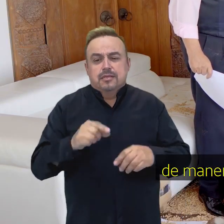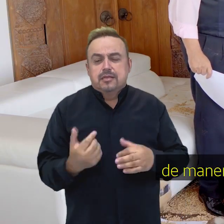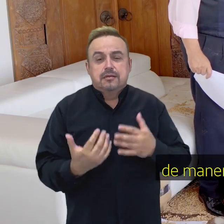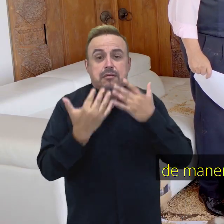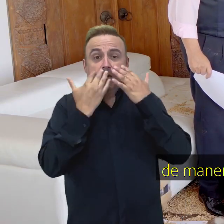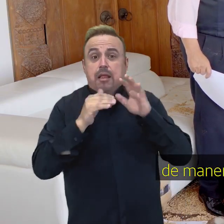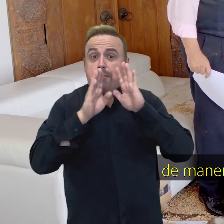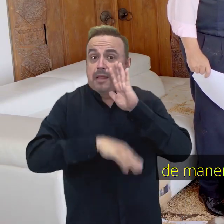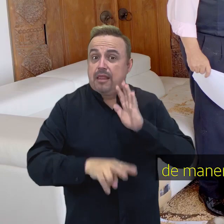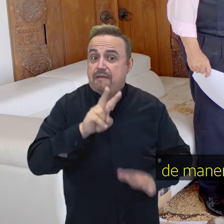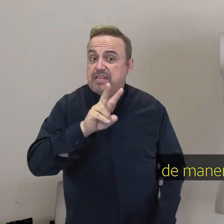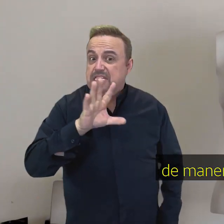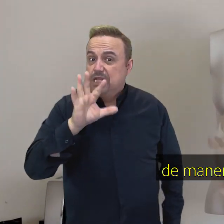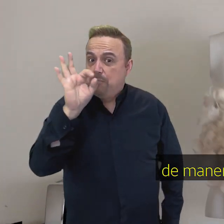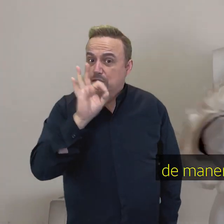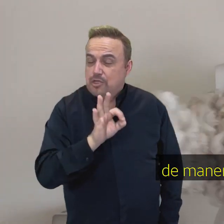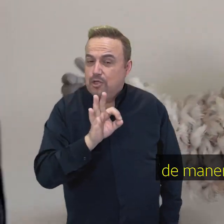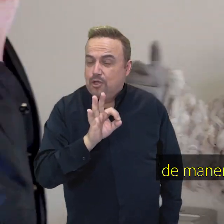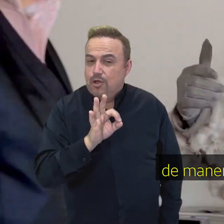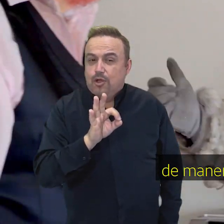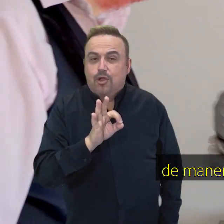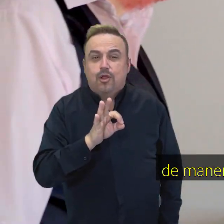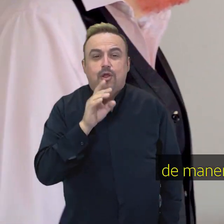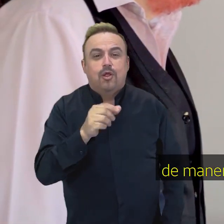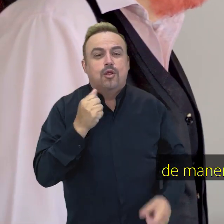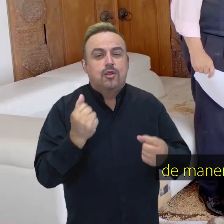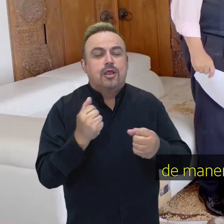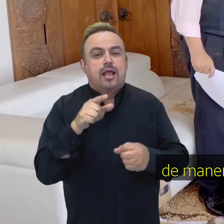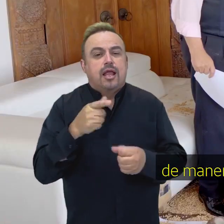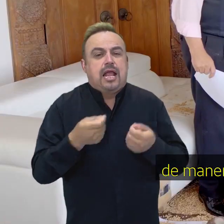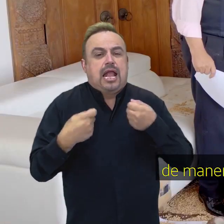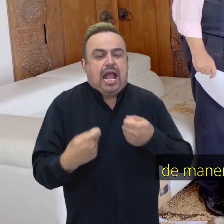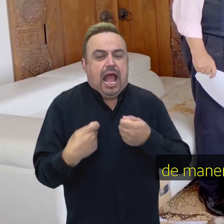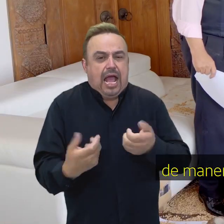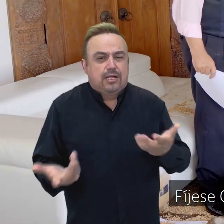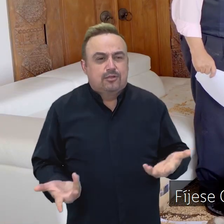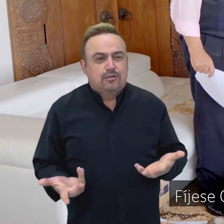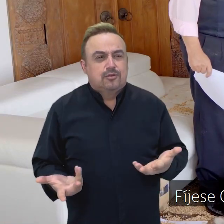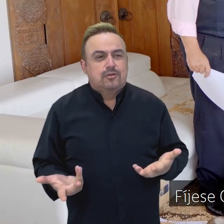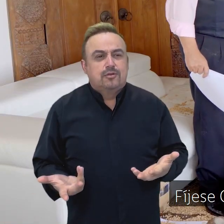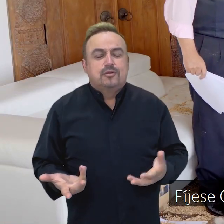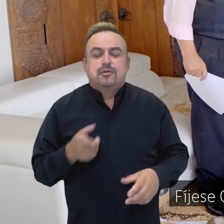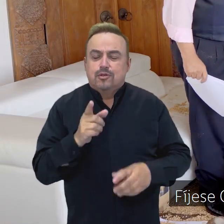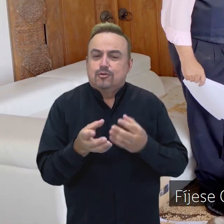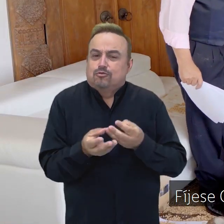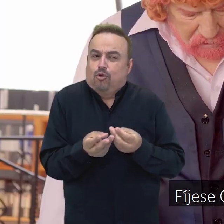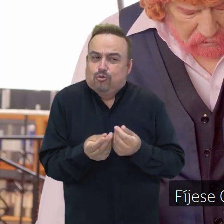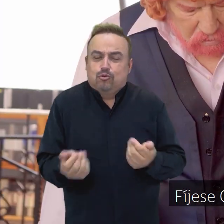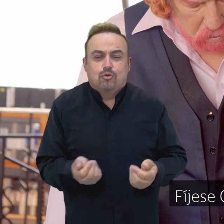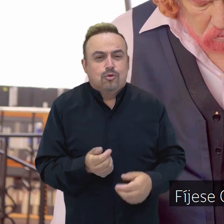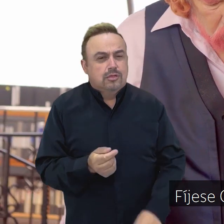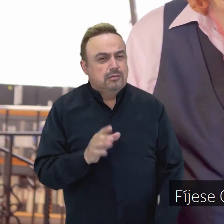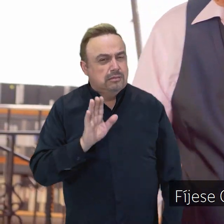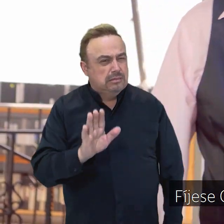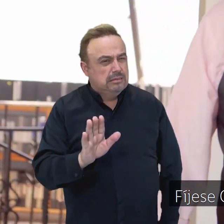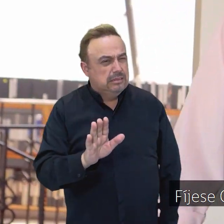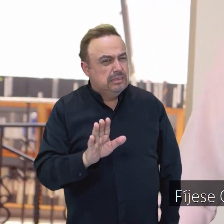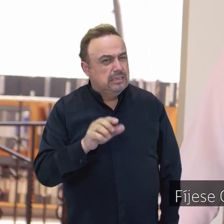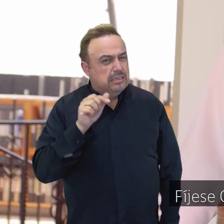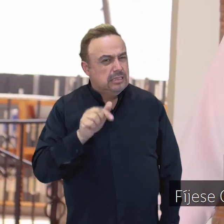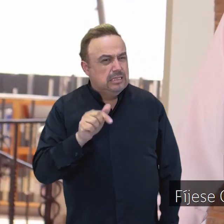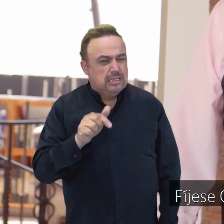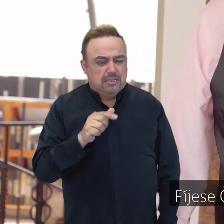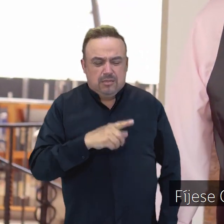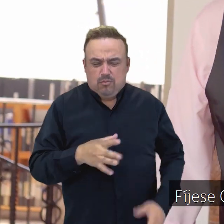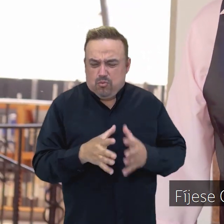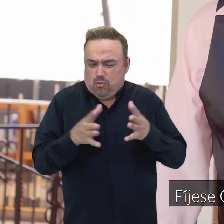un 25 cojienco en gasco que con que cacción. ¿Qué le trae por su boca? Fíjese, Guruguru, que a pesar de